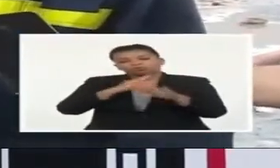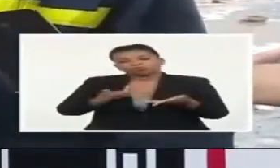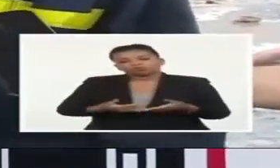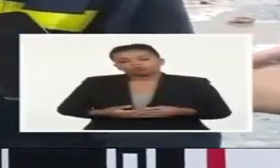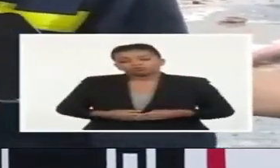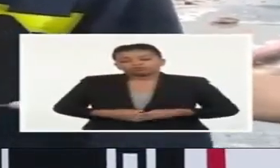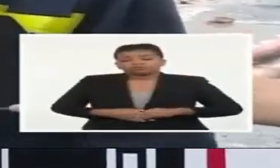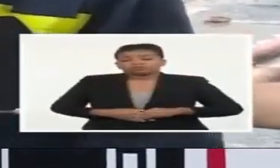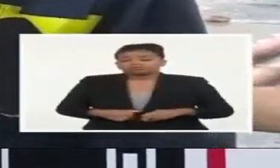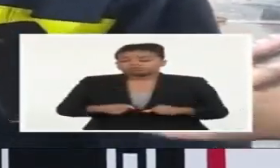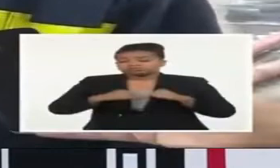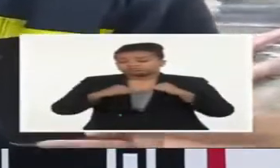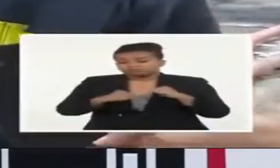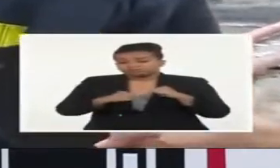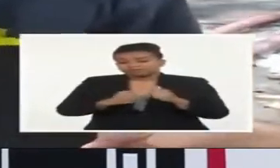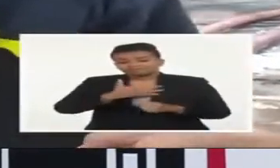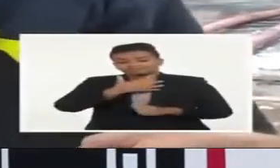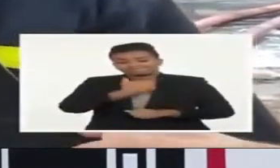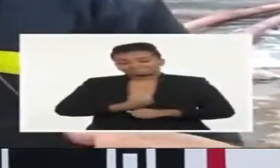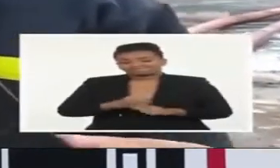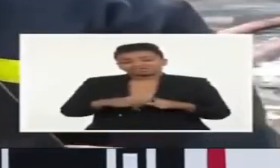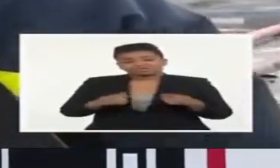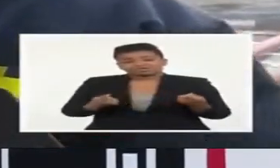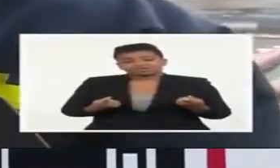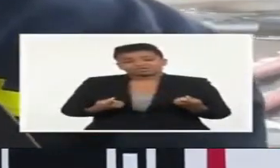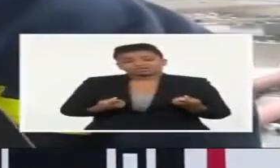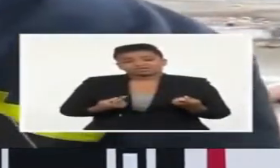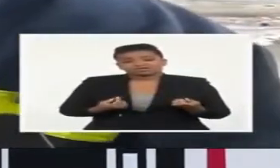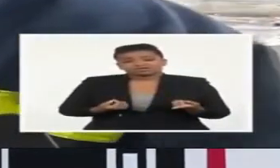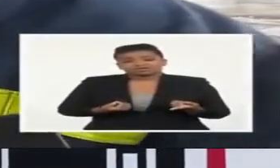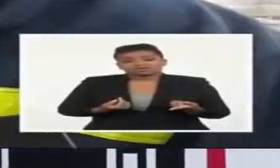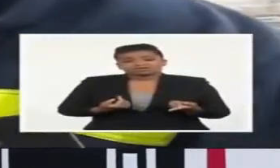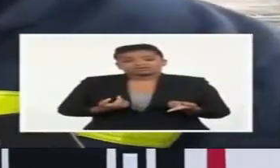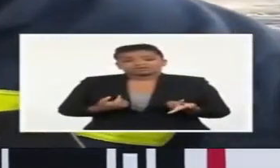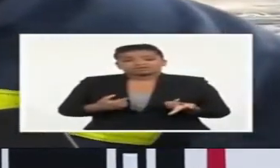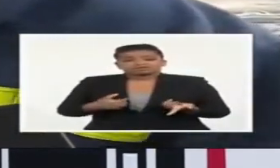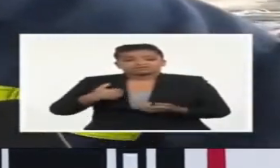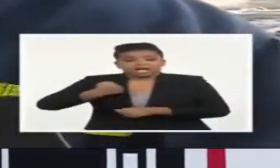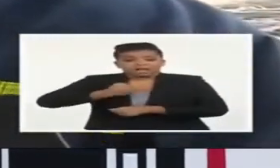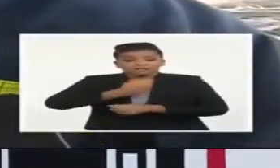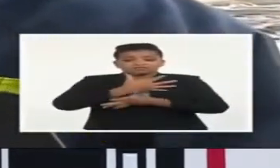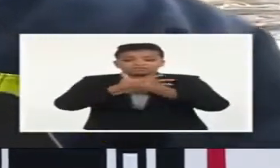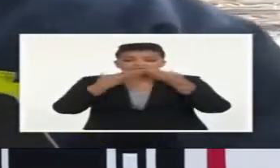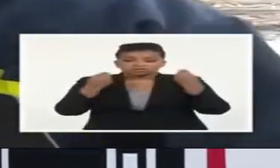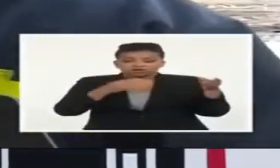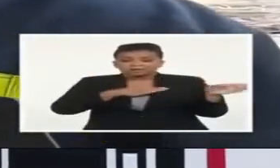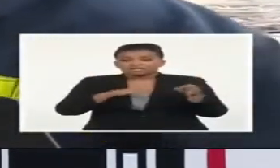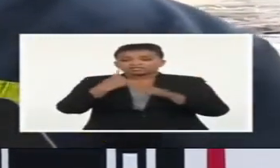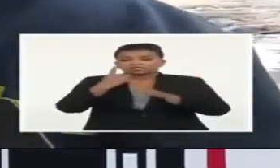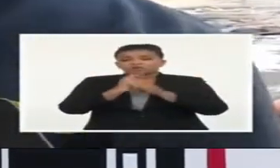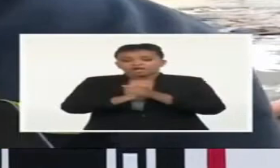Porque esas bombas, esos tanqueros, ese petróleo,